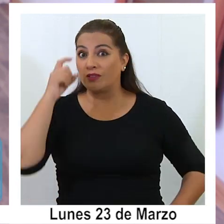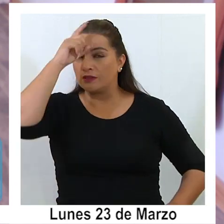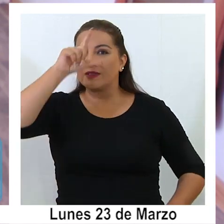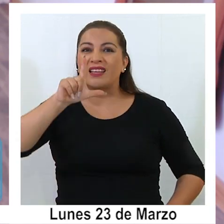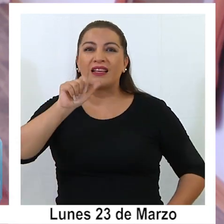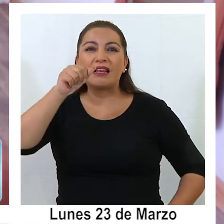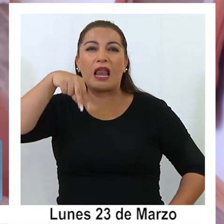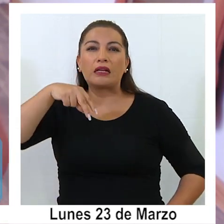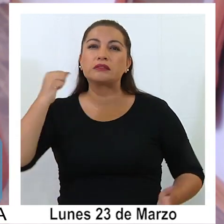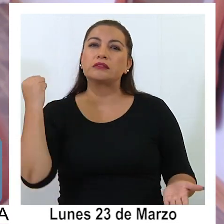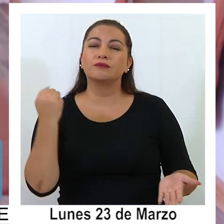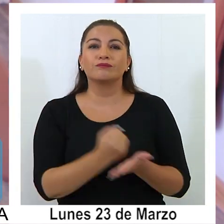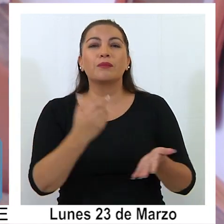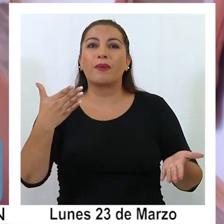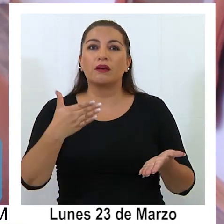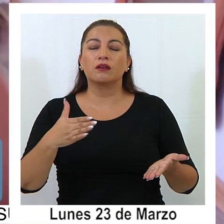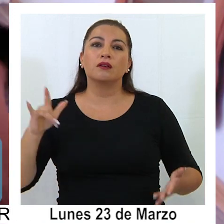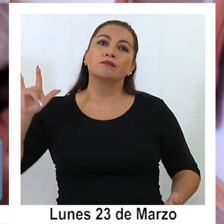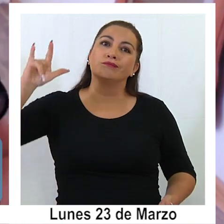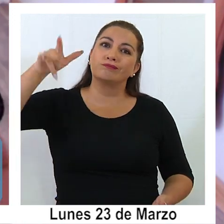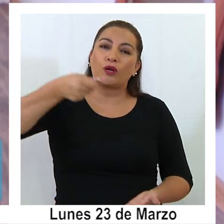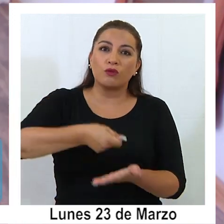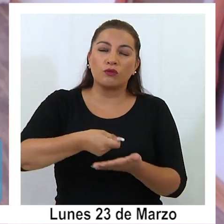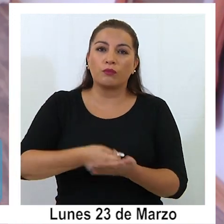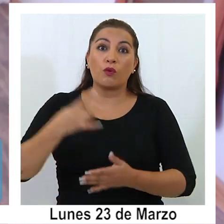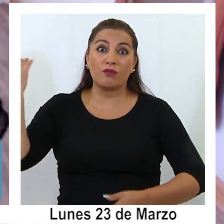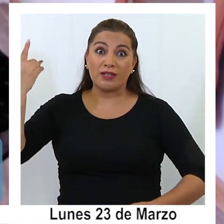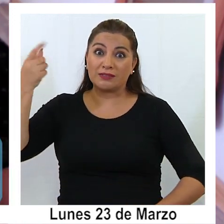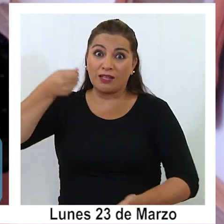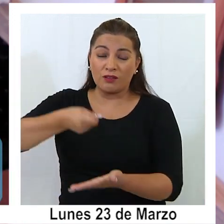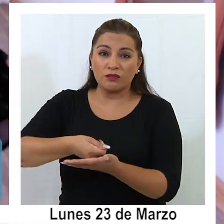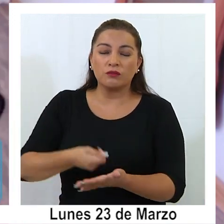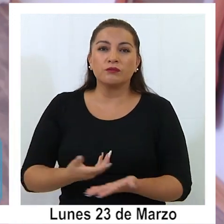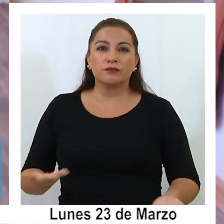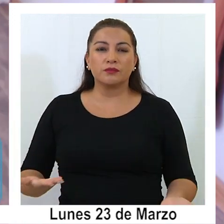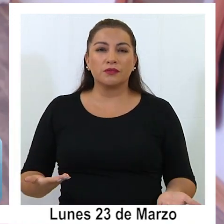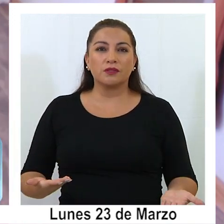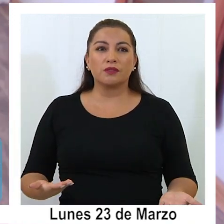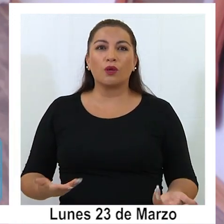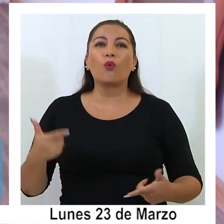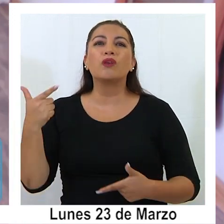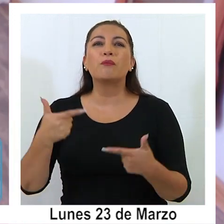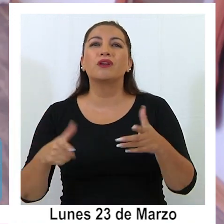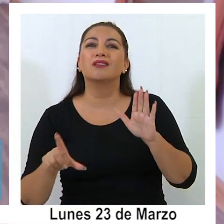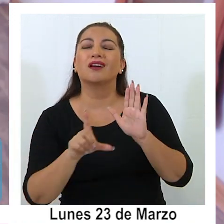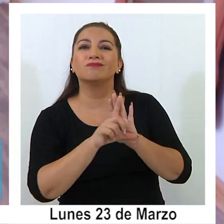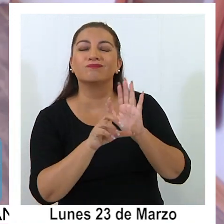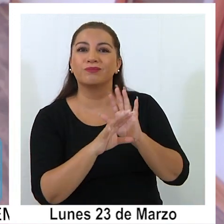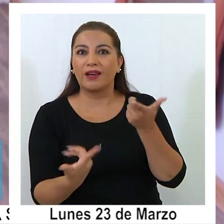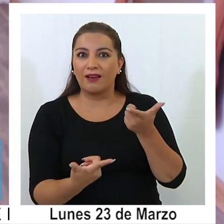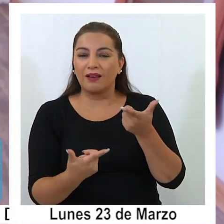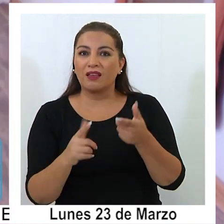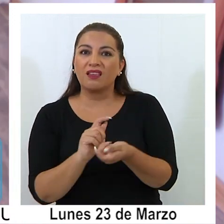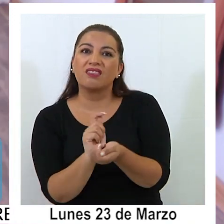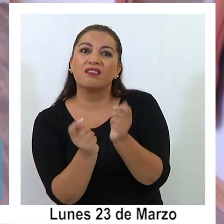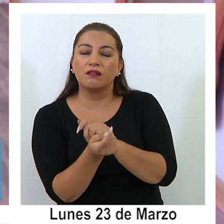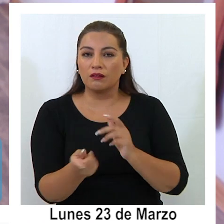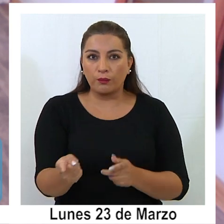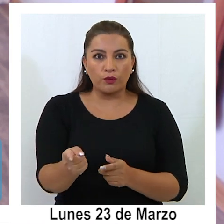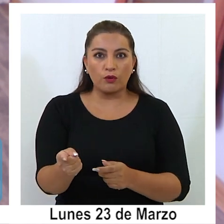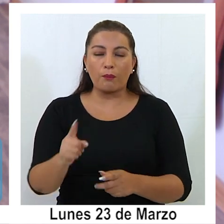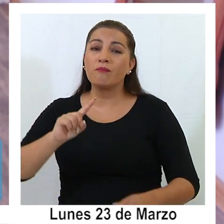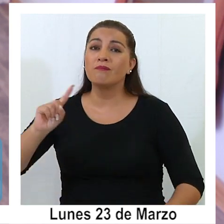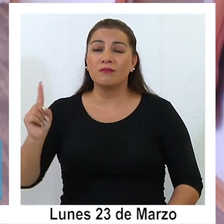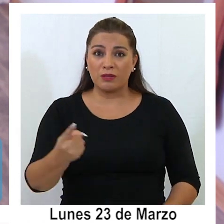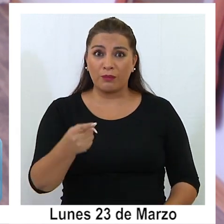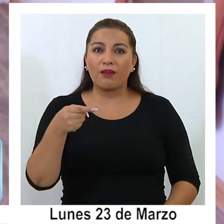LAN, que es la compañía con la que yo compré los pasajes, la universidad compró los pasajes, tiene una política de cambio en virtud de lo que está ocurriendo, no le están dando